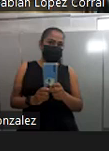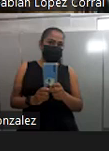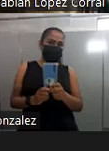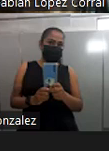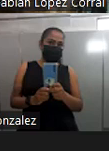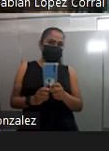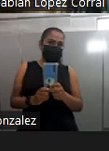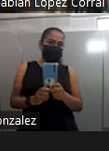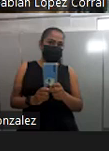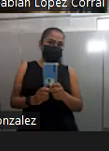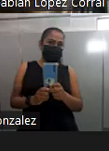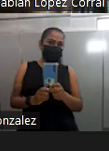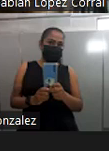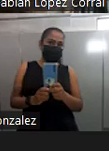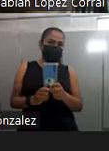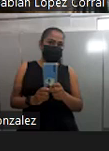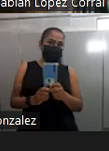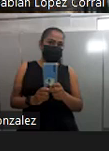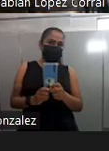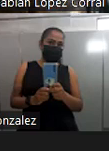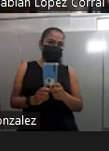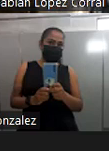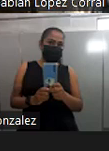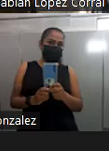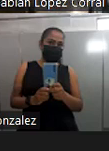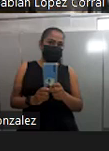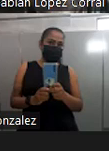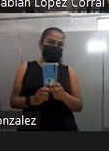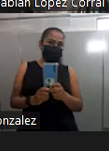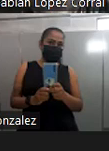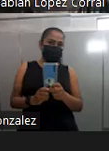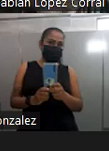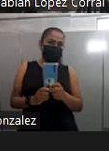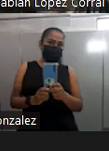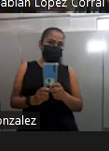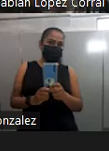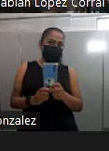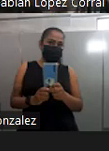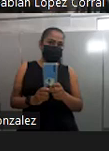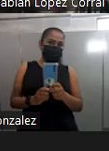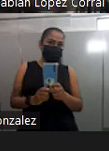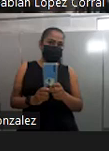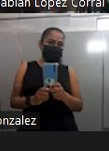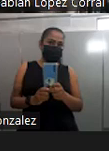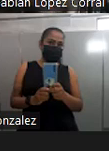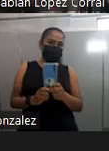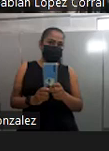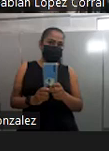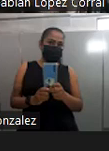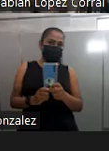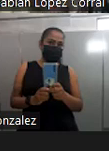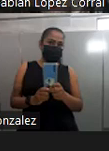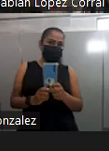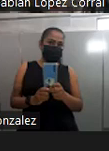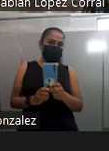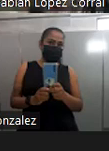brutal la cantidad no Entonces vamos por ejemplo que la escasez de agua no parte tanto por los malos hábitos de las personas